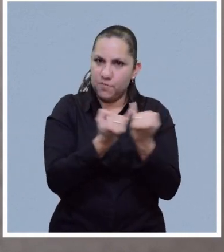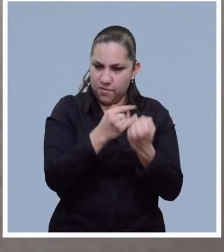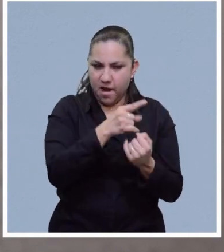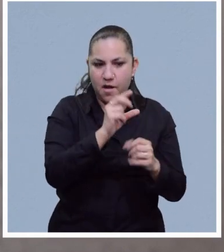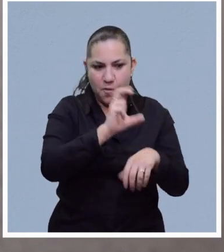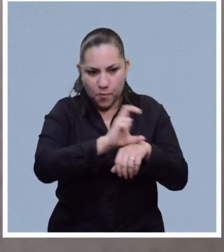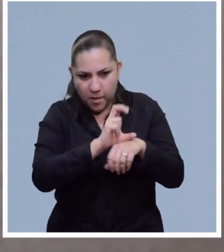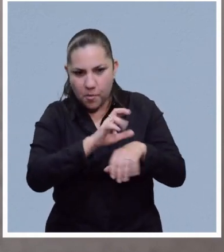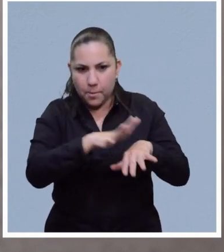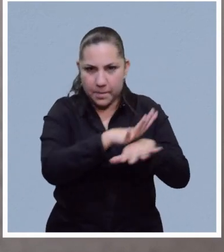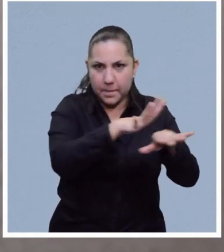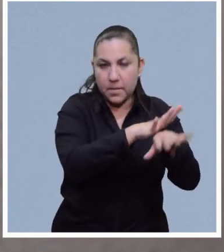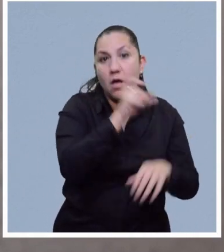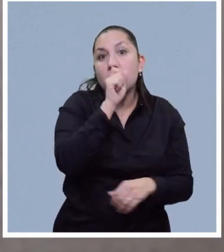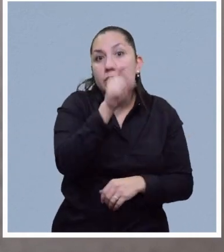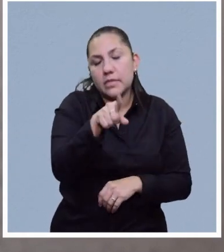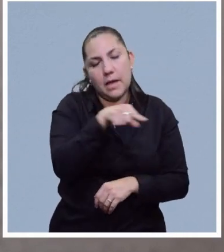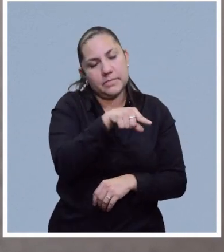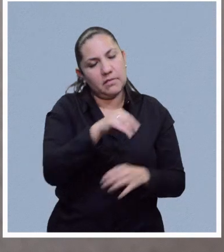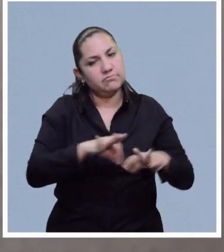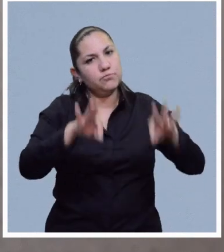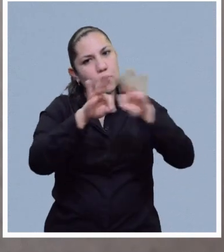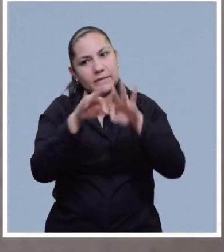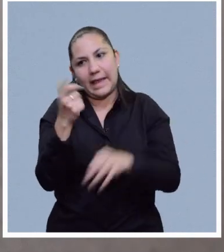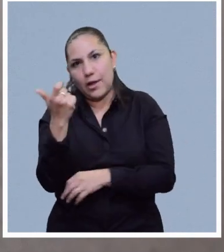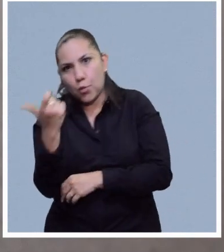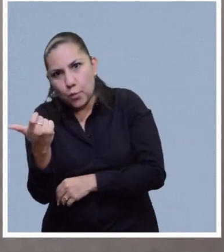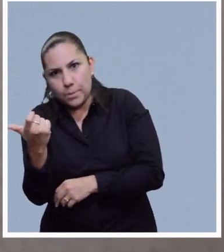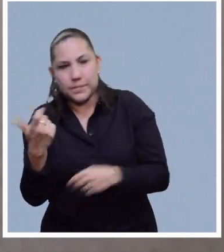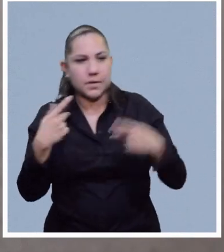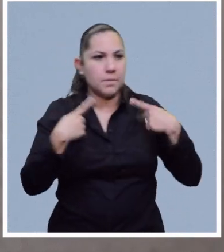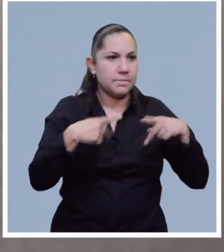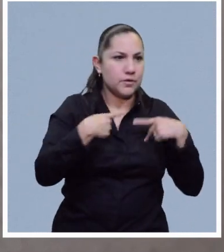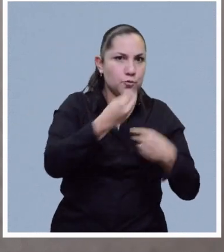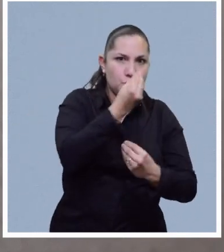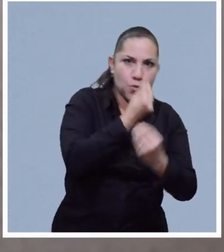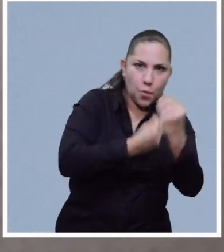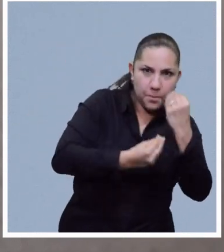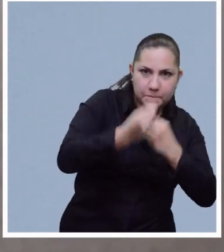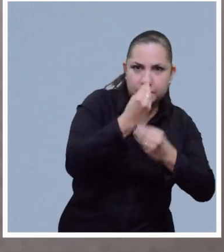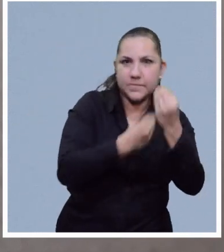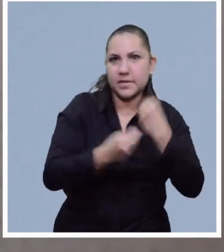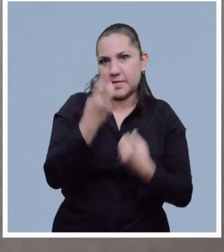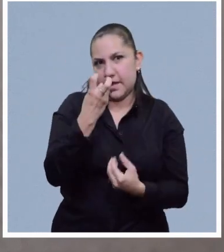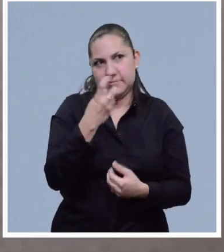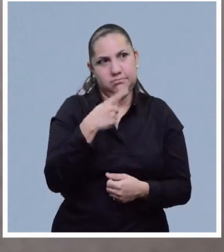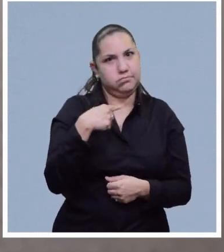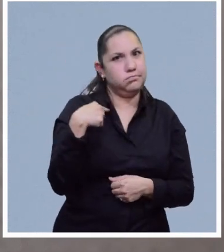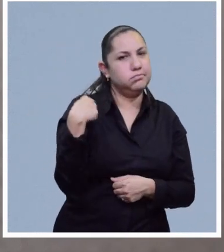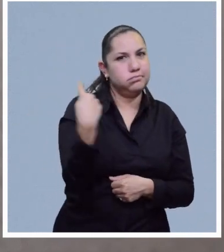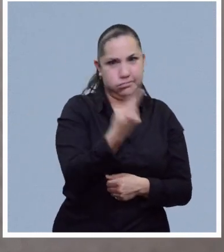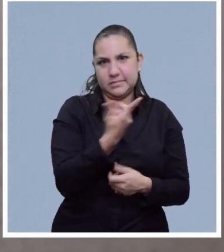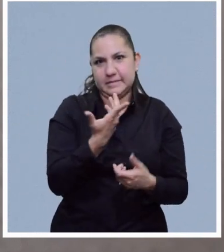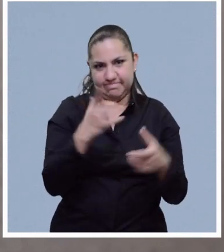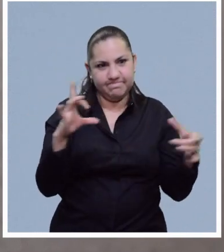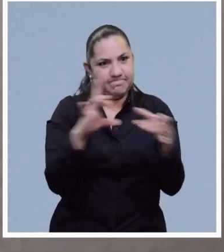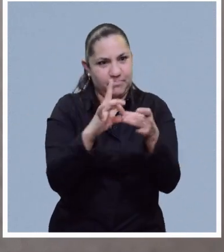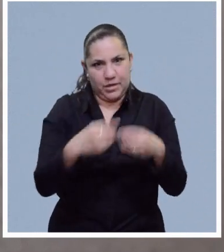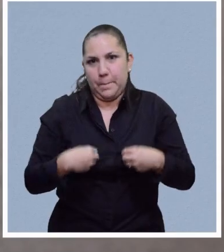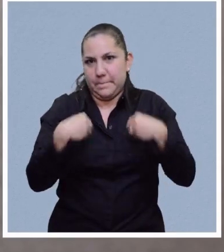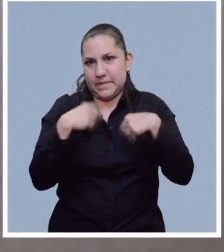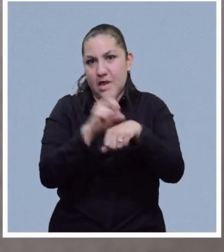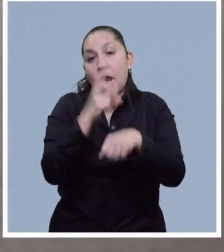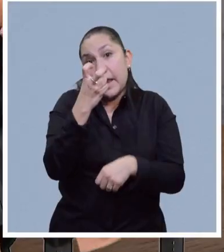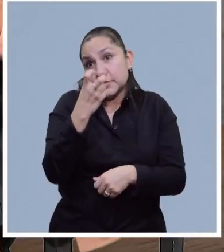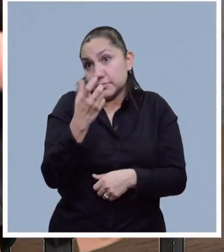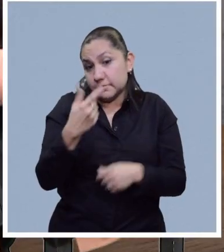economía de esta nación y además un importante y muy indispensable alimento en la canasta básica de muchas personas, Pau. Por eso esperamos que